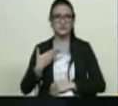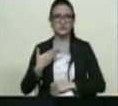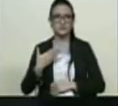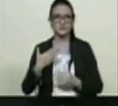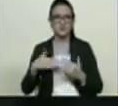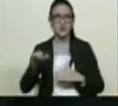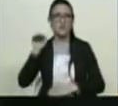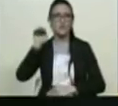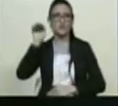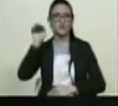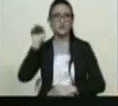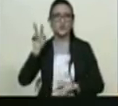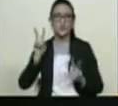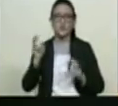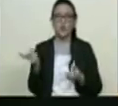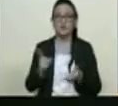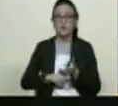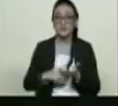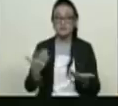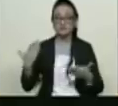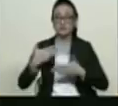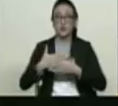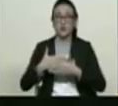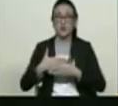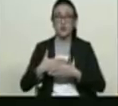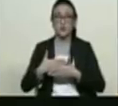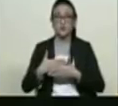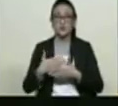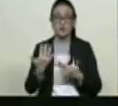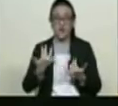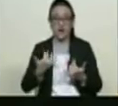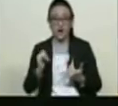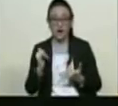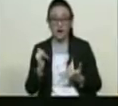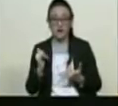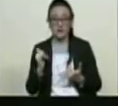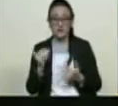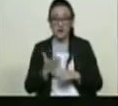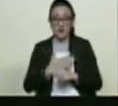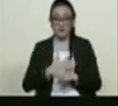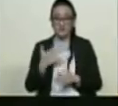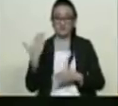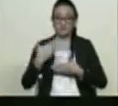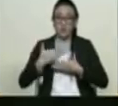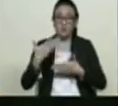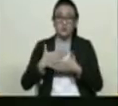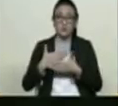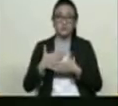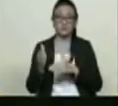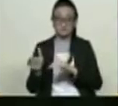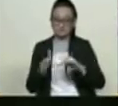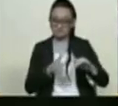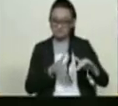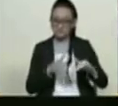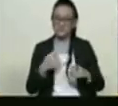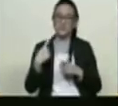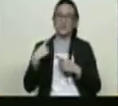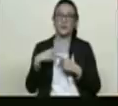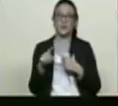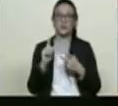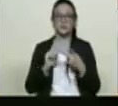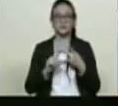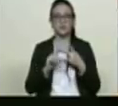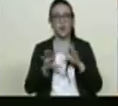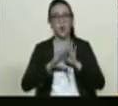al futuro, nuevas sanciones adicionales a las que ya han venido aplicando? Eso por un lado. Por el otro, la